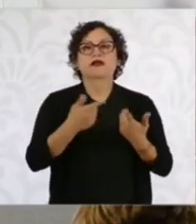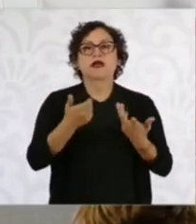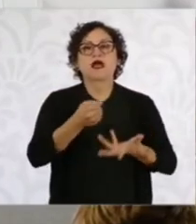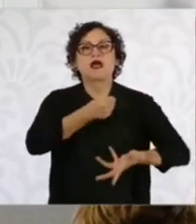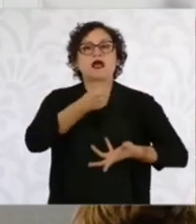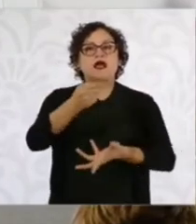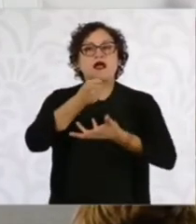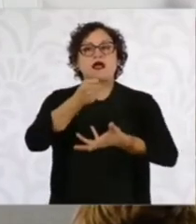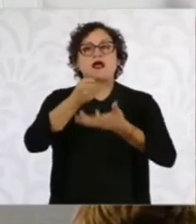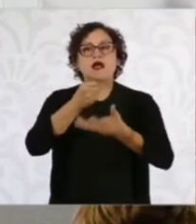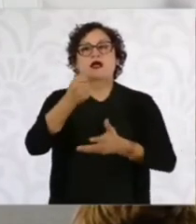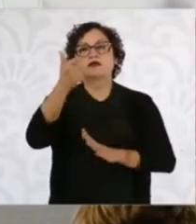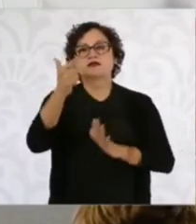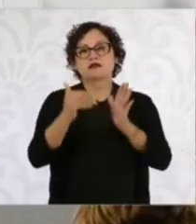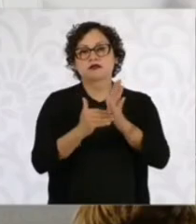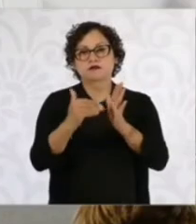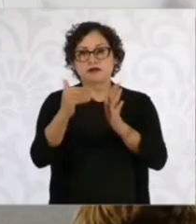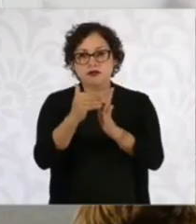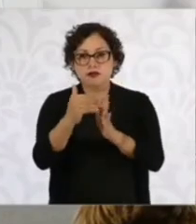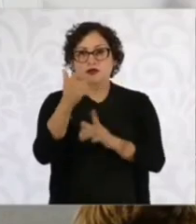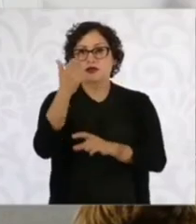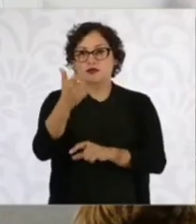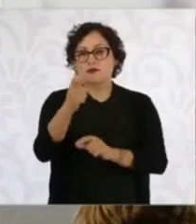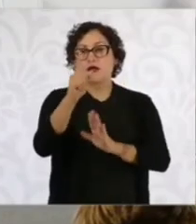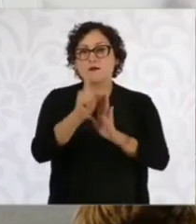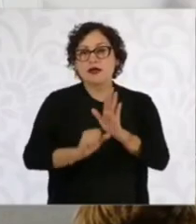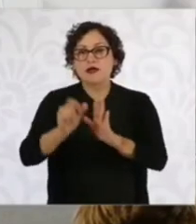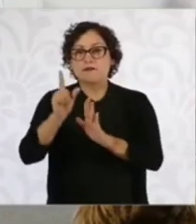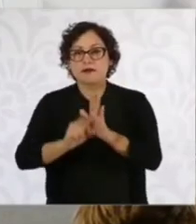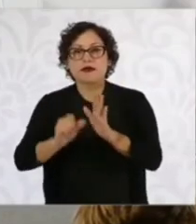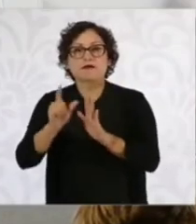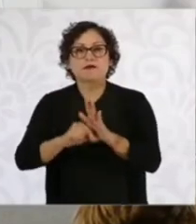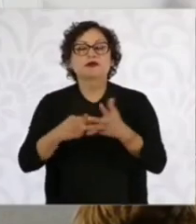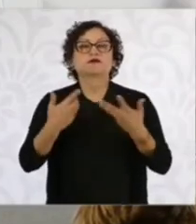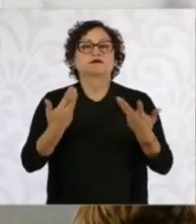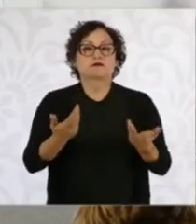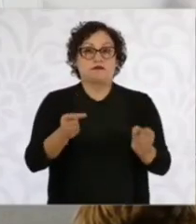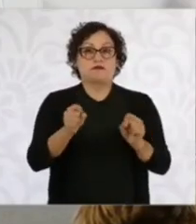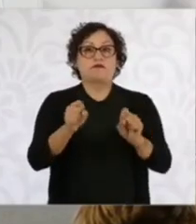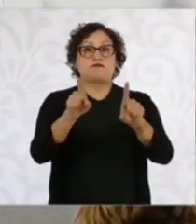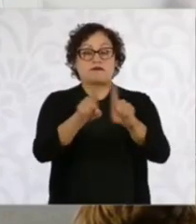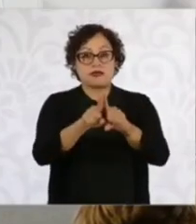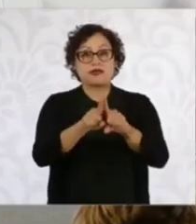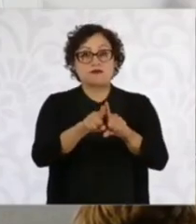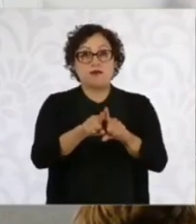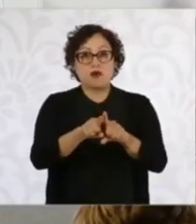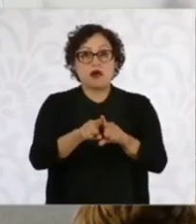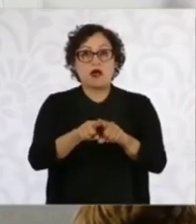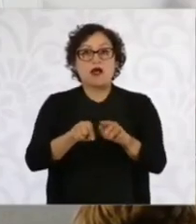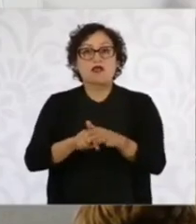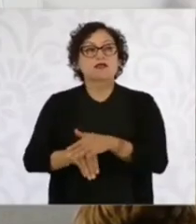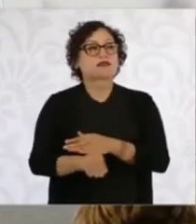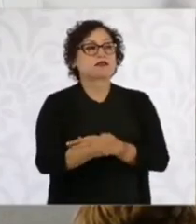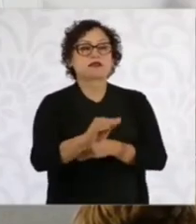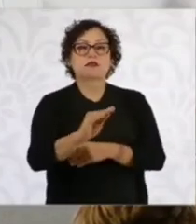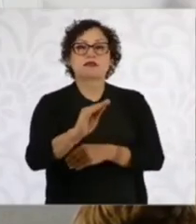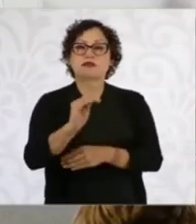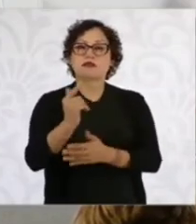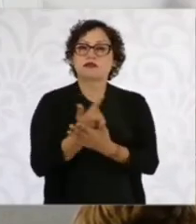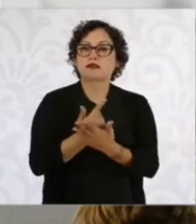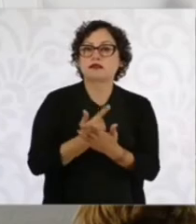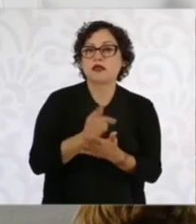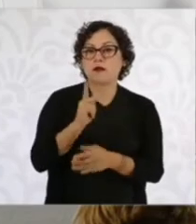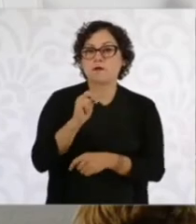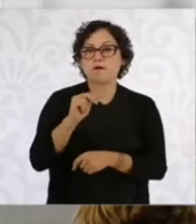7 millones de pesos al mes. Con ellos, además, había infiltrado el padrón del PAN en toda